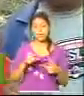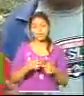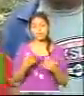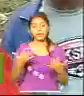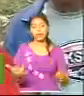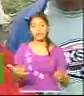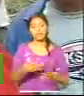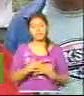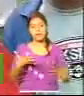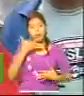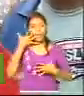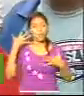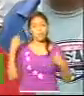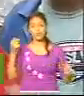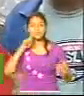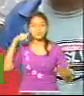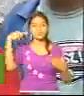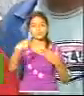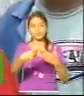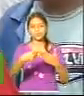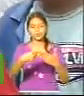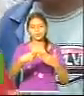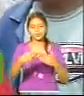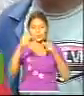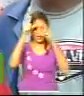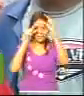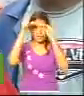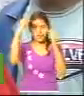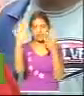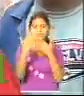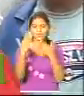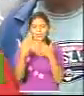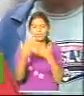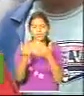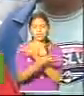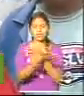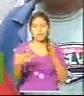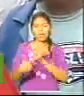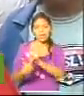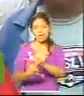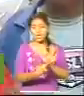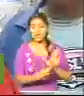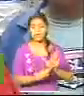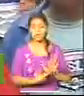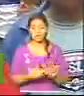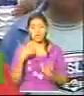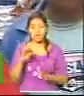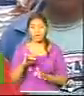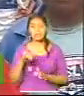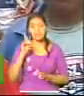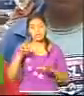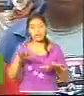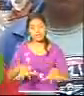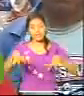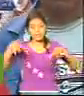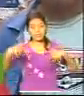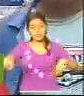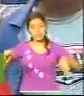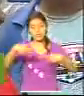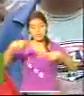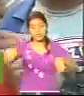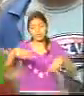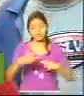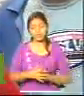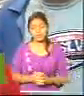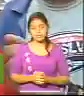eso llevamos orgullosamente el nombre de Ernesto Che Guevara como escuela y dándole ejemplo, y tenemos hasta una orquesta sinfónica